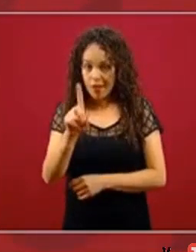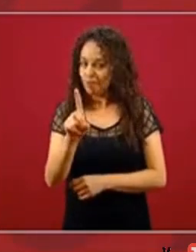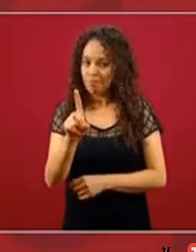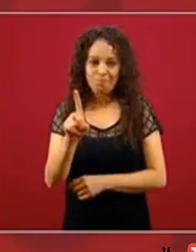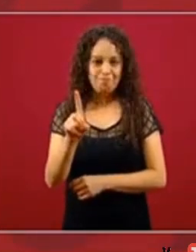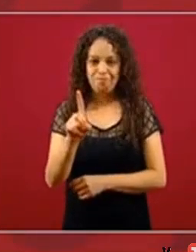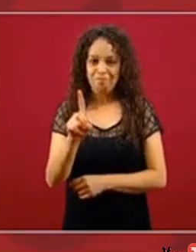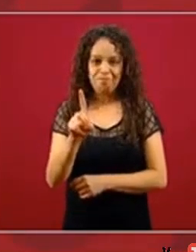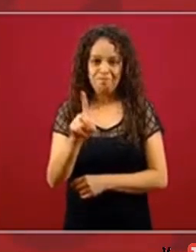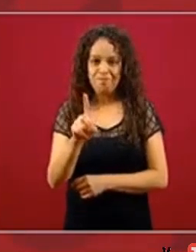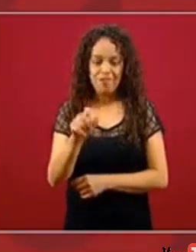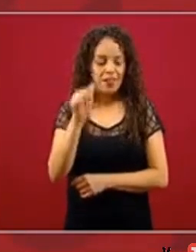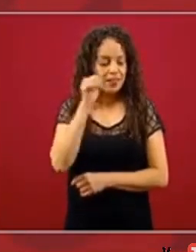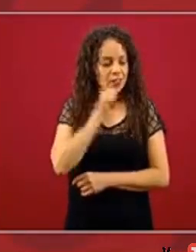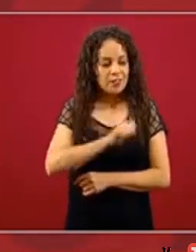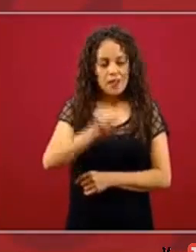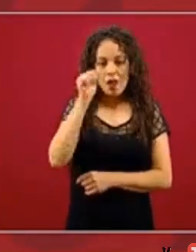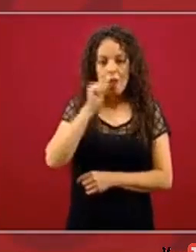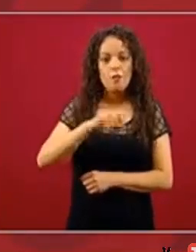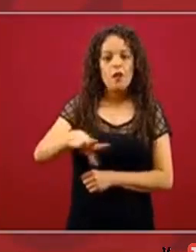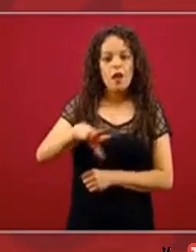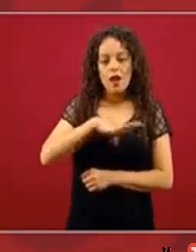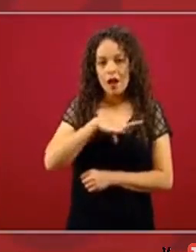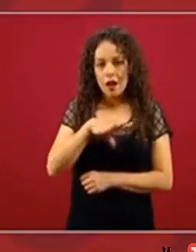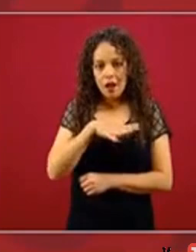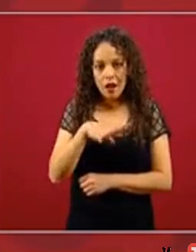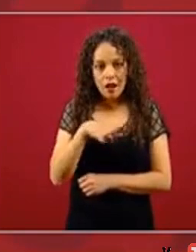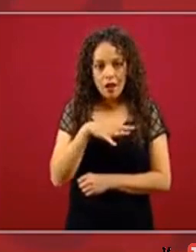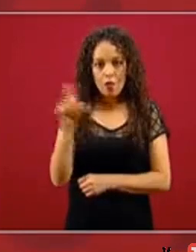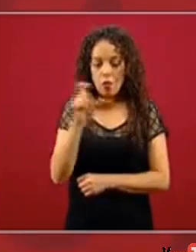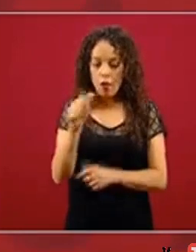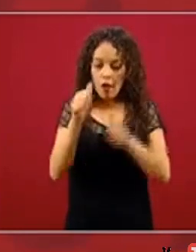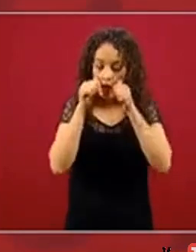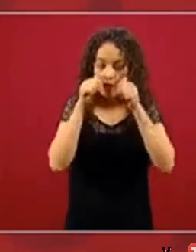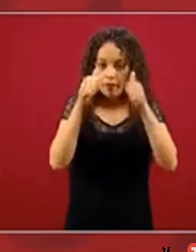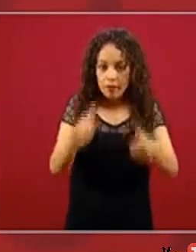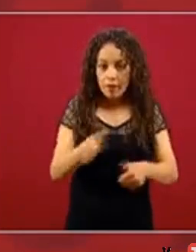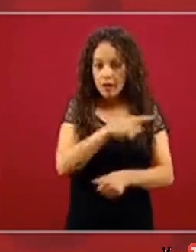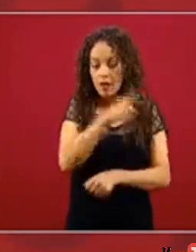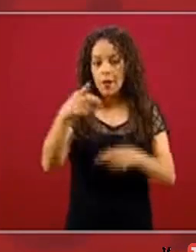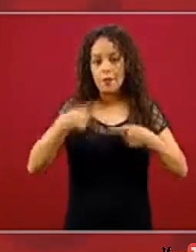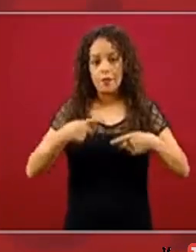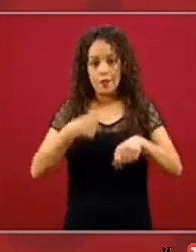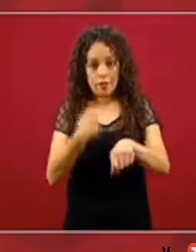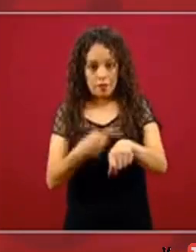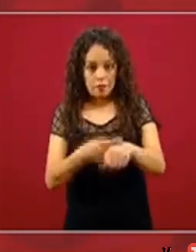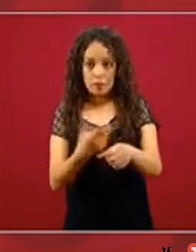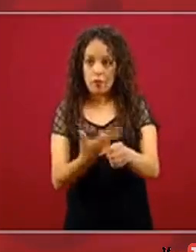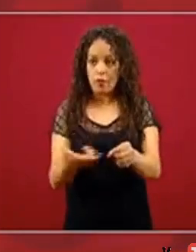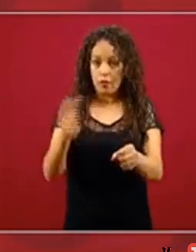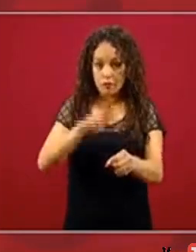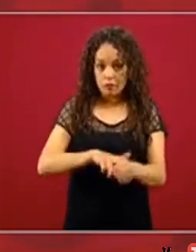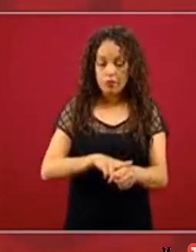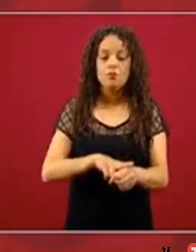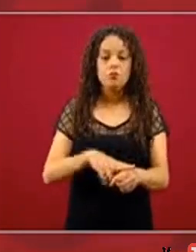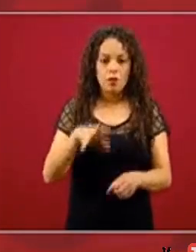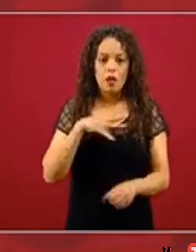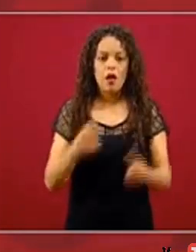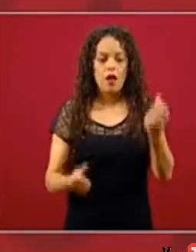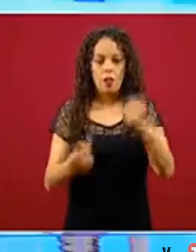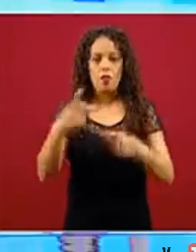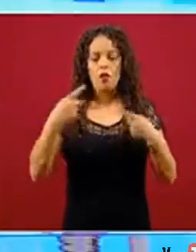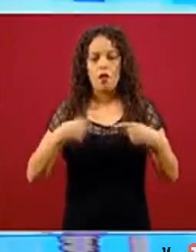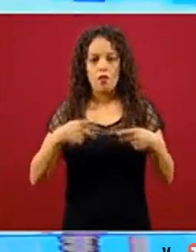tiempo en la práctica de la salud, obviamente, de la atención de la salud, obviamente puede existir personas que tengan